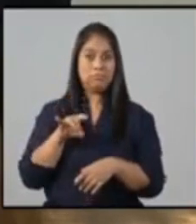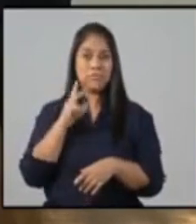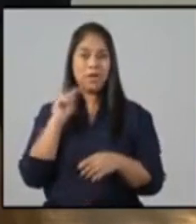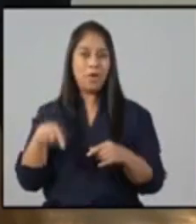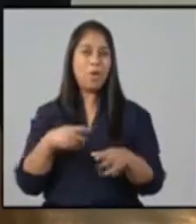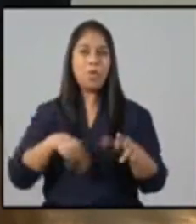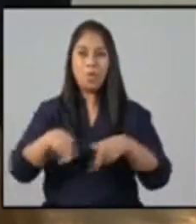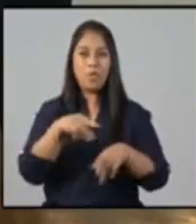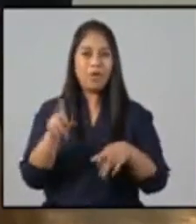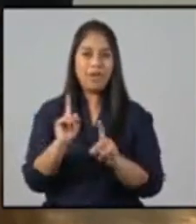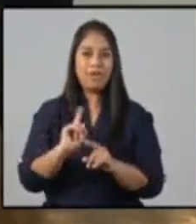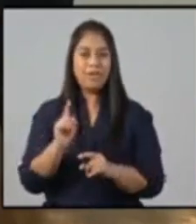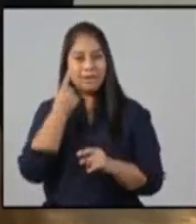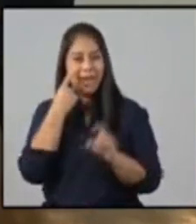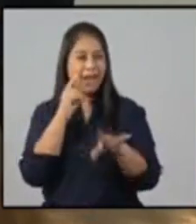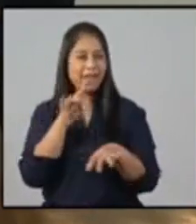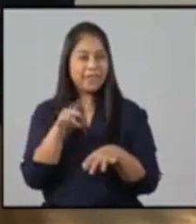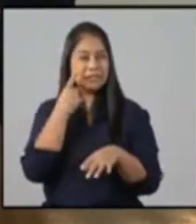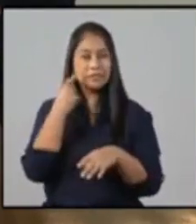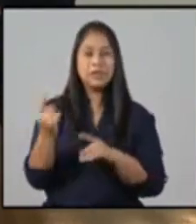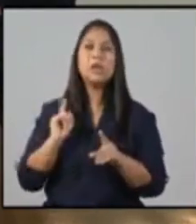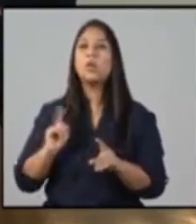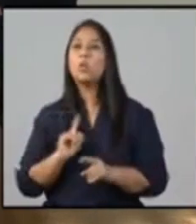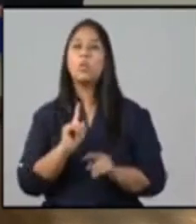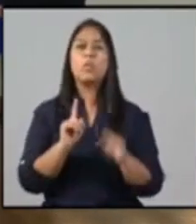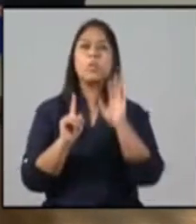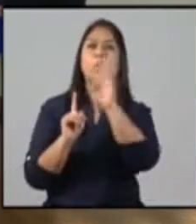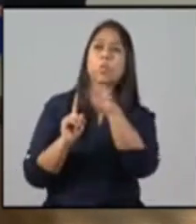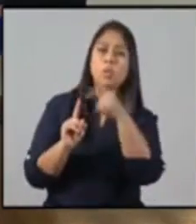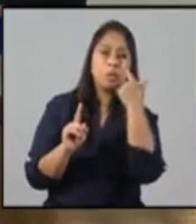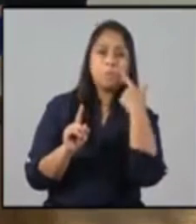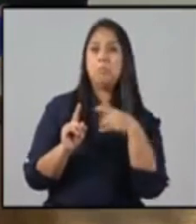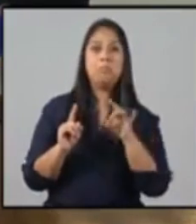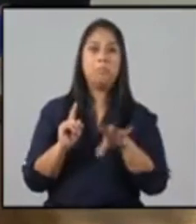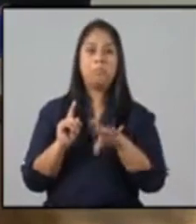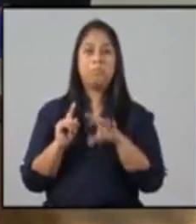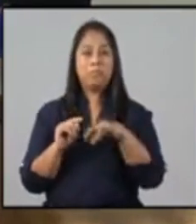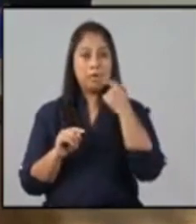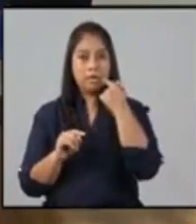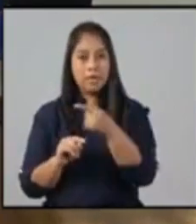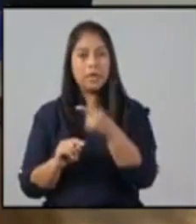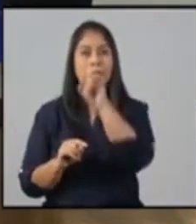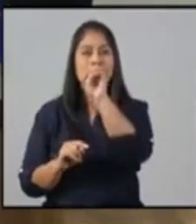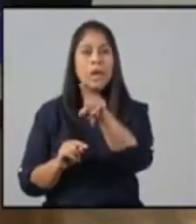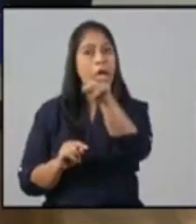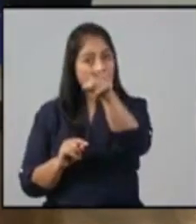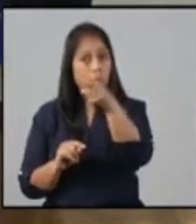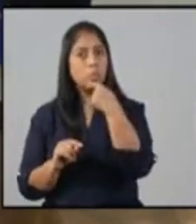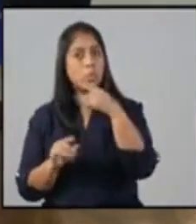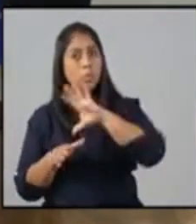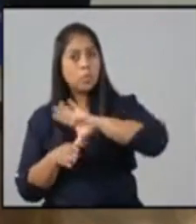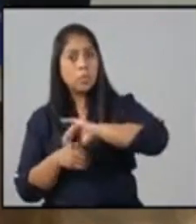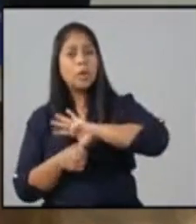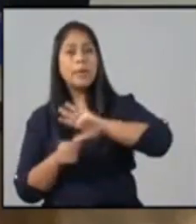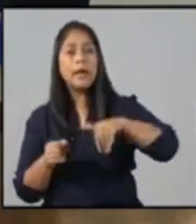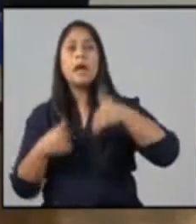no salimos mucho, pero en varias ocasiones hay gente que yo no conocía de nada y que me ha dicho: ah, pero usted es el embajador de la Unión